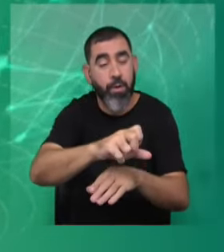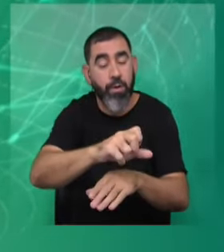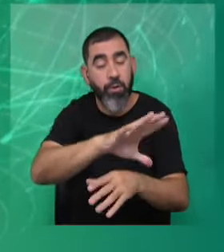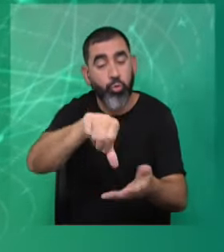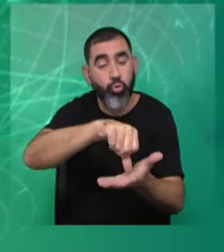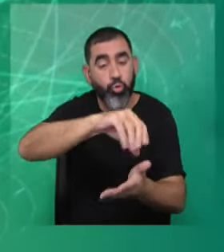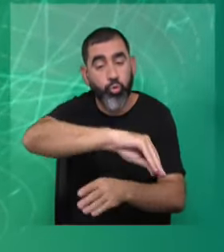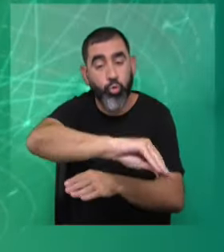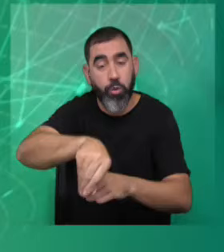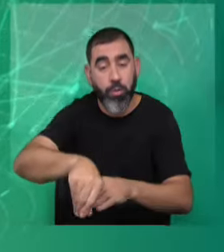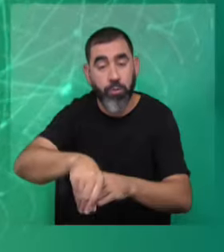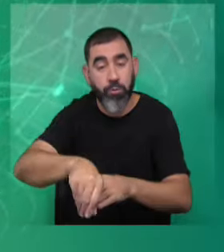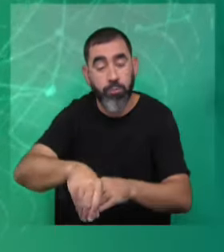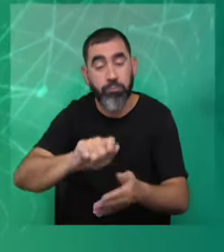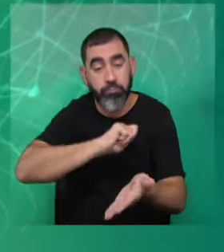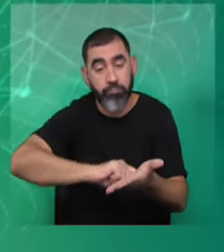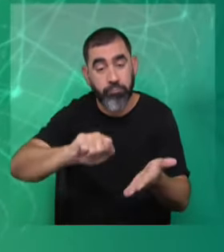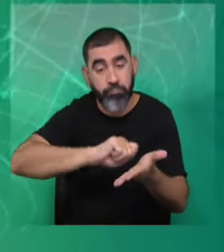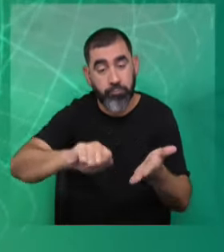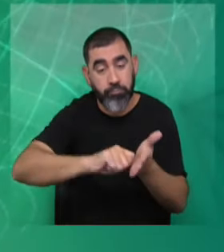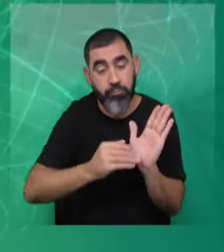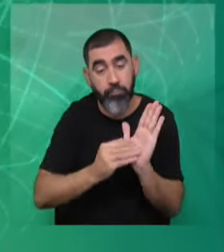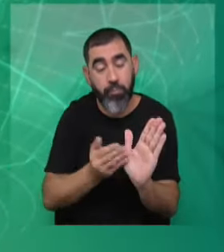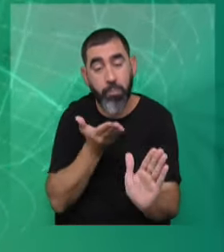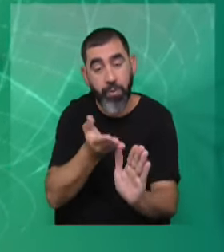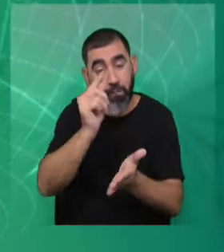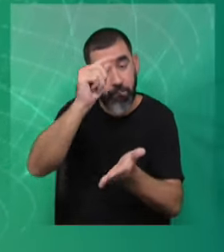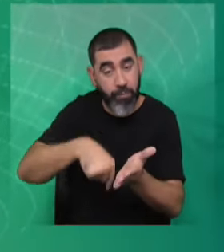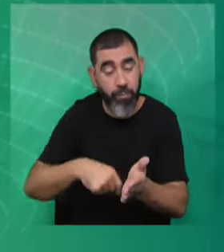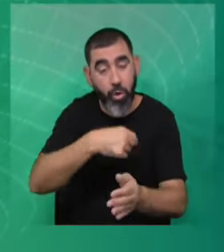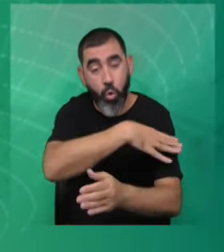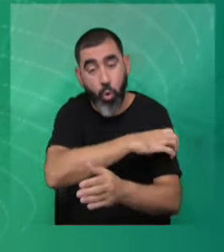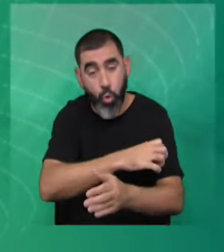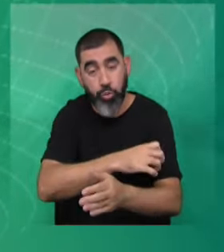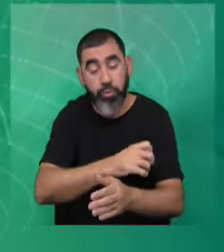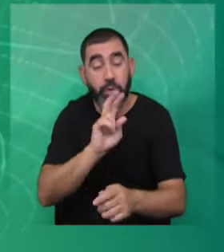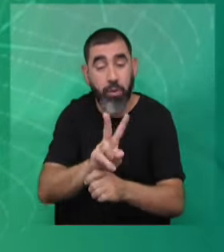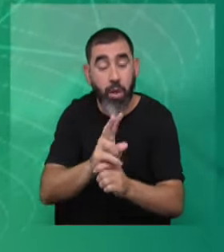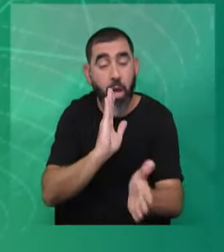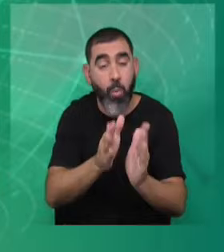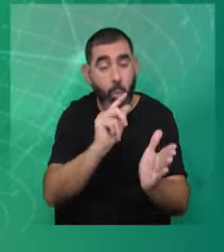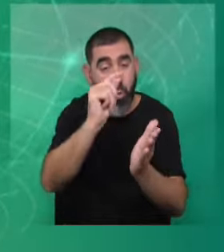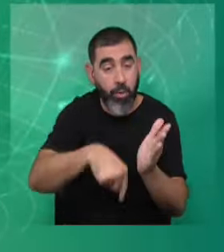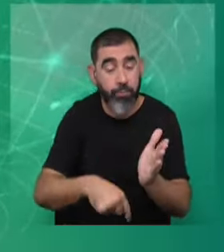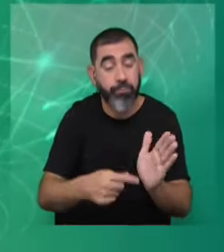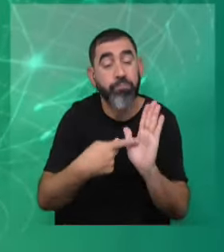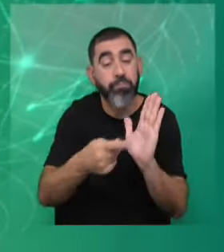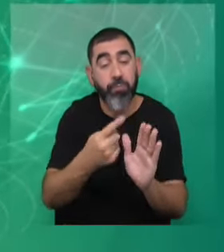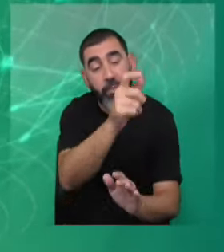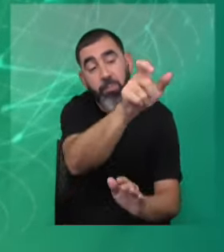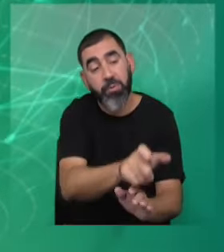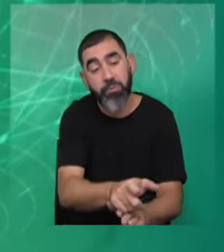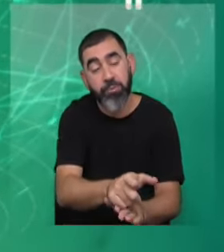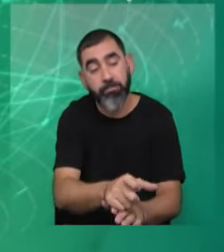de la Costa, y lo dijimos por escrito, con la firma de Yamandú y su defensa, diciendo: esta persona,